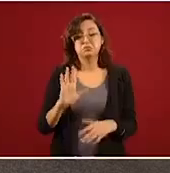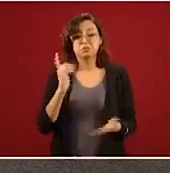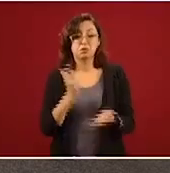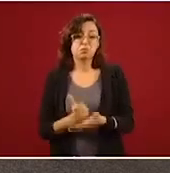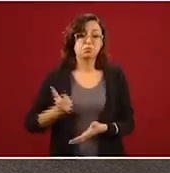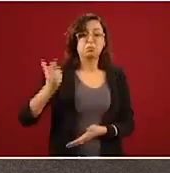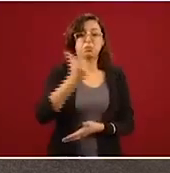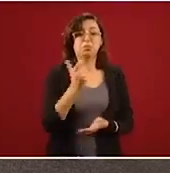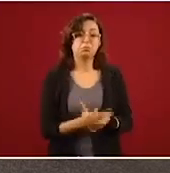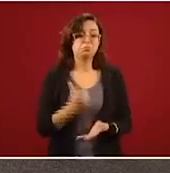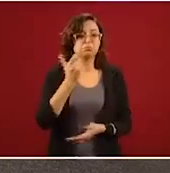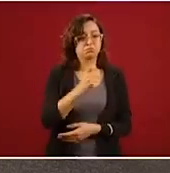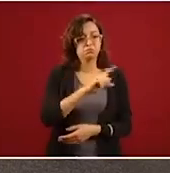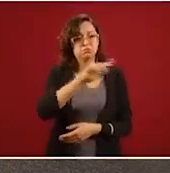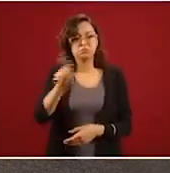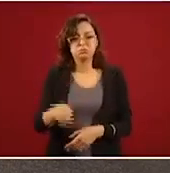ineficiencias.